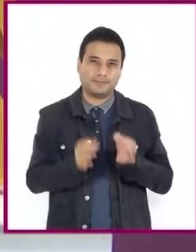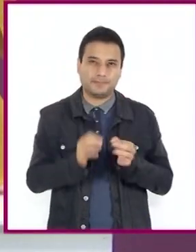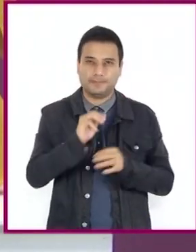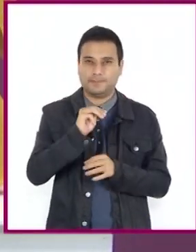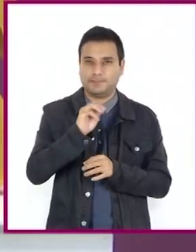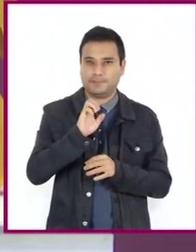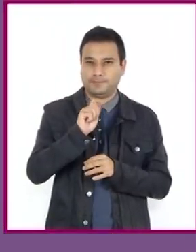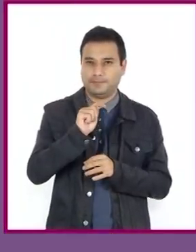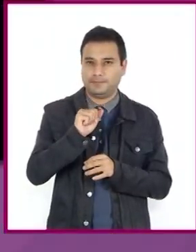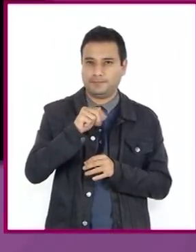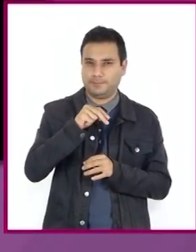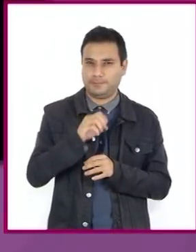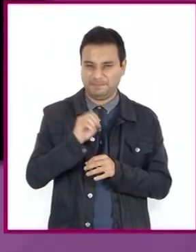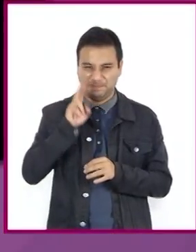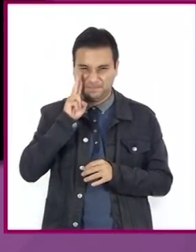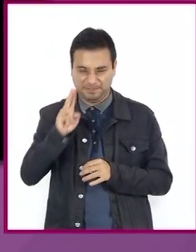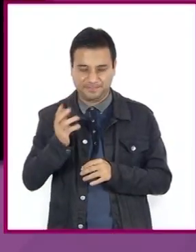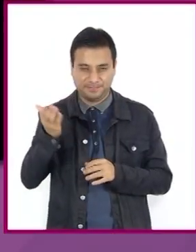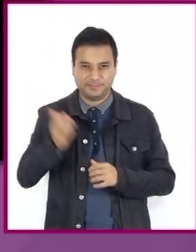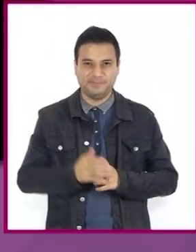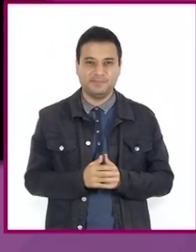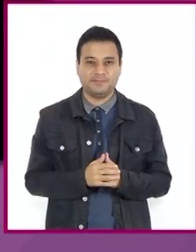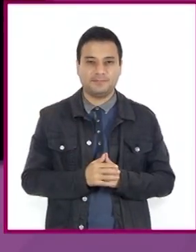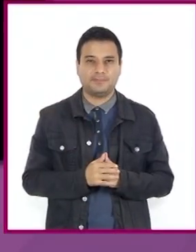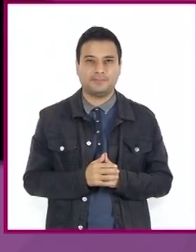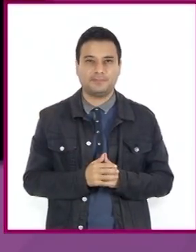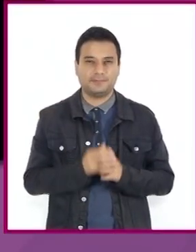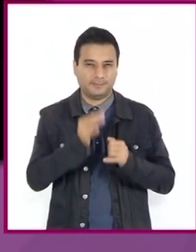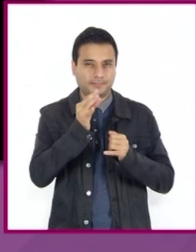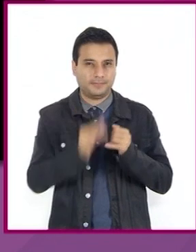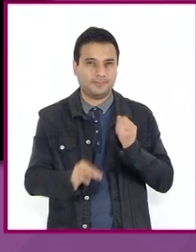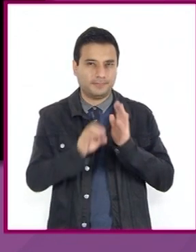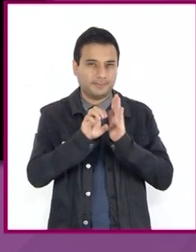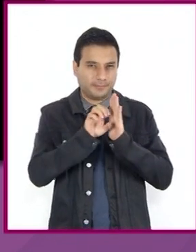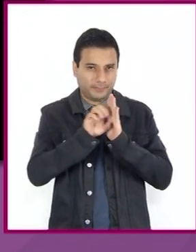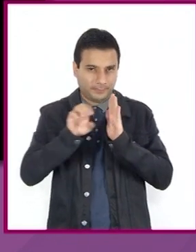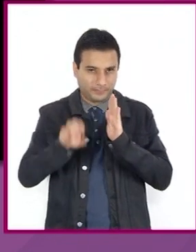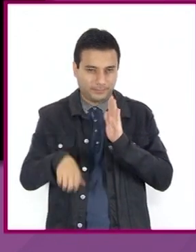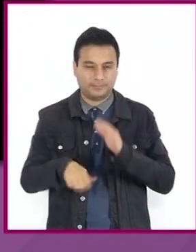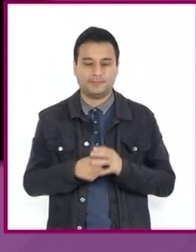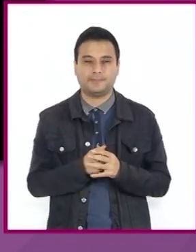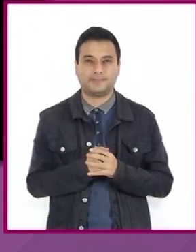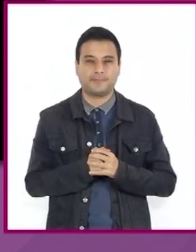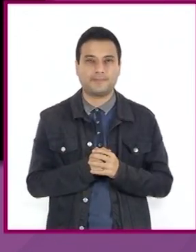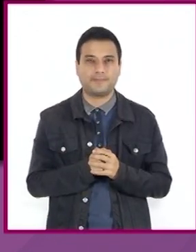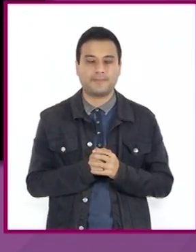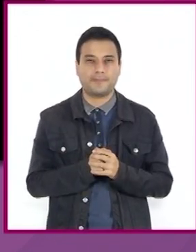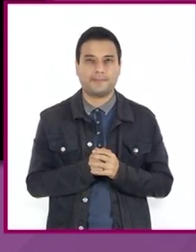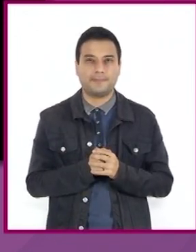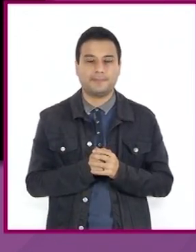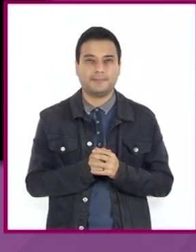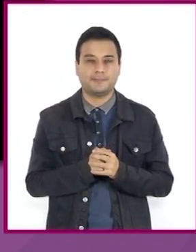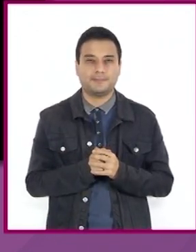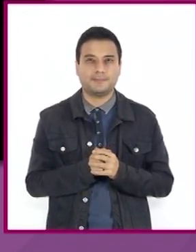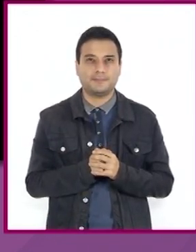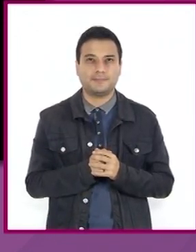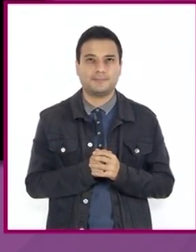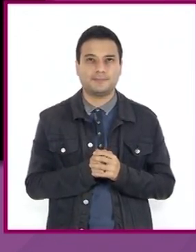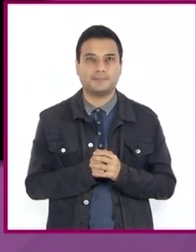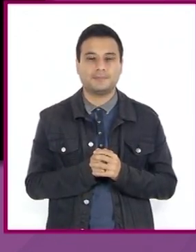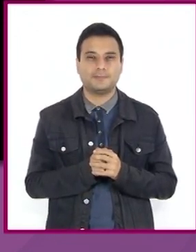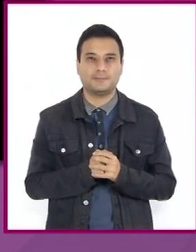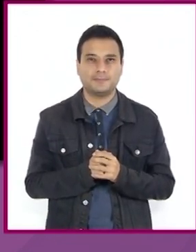materia orgánica. Vamos con un último ejemplo. Para este último tenemos